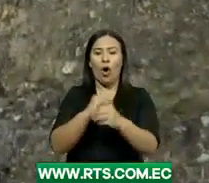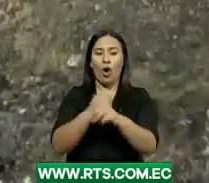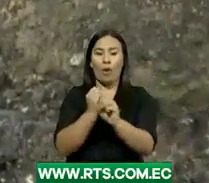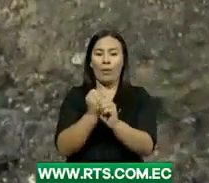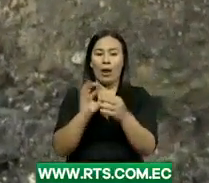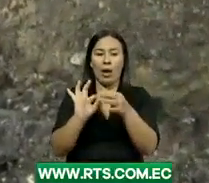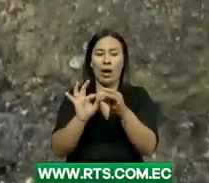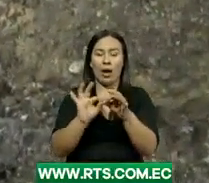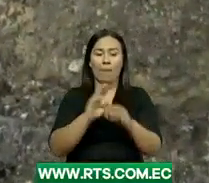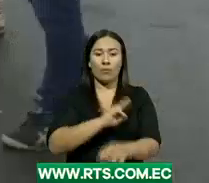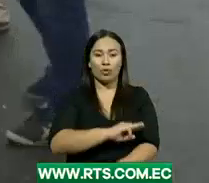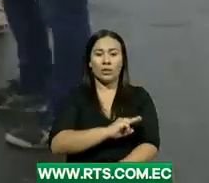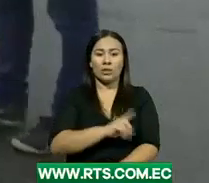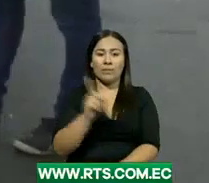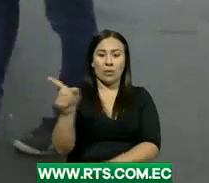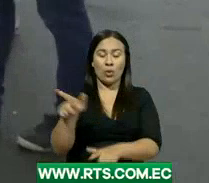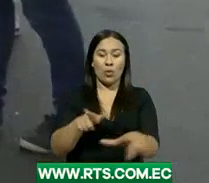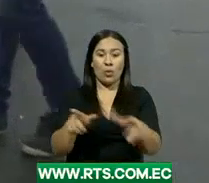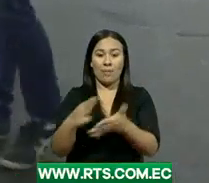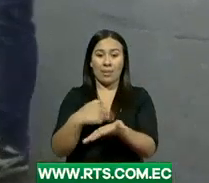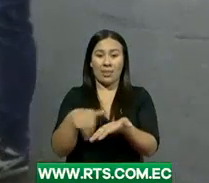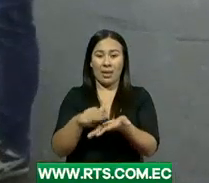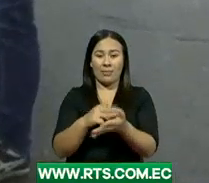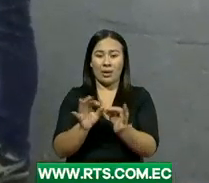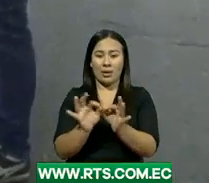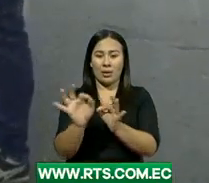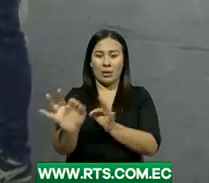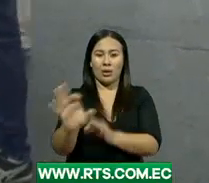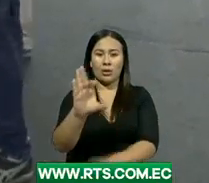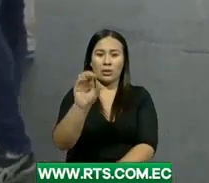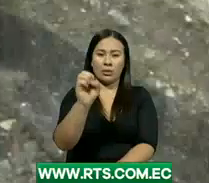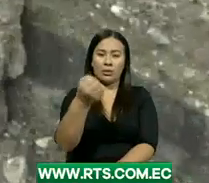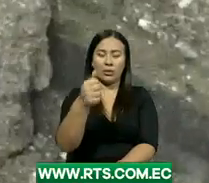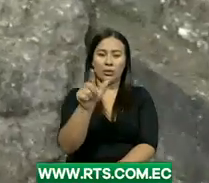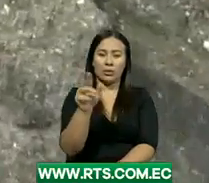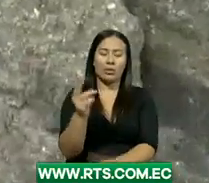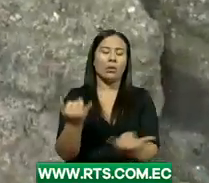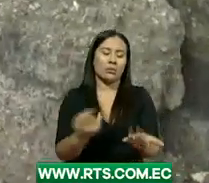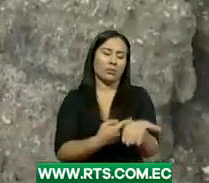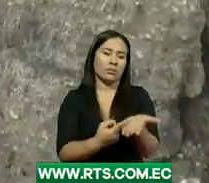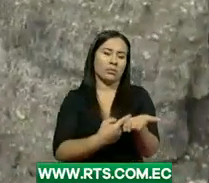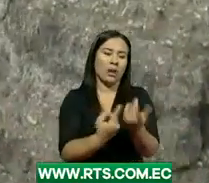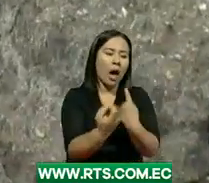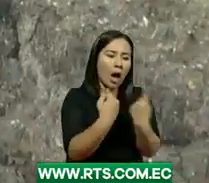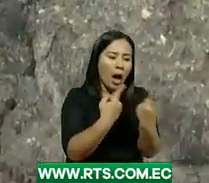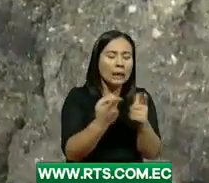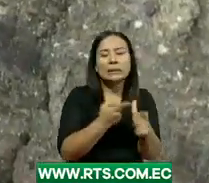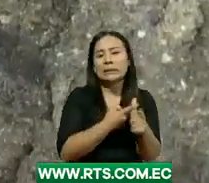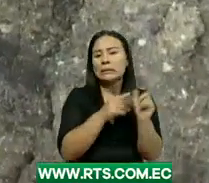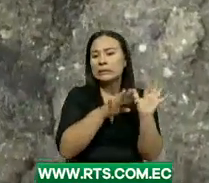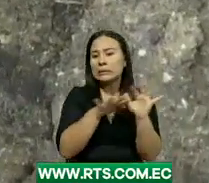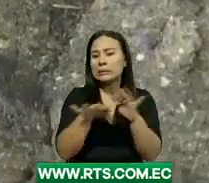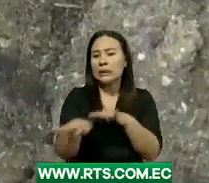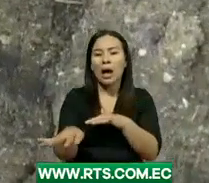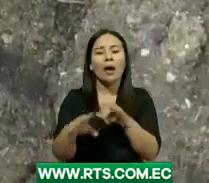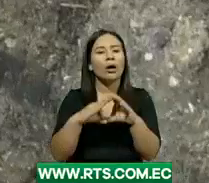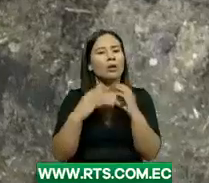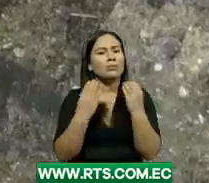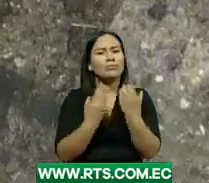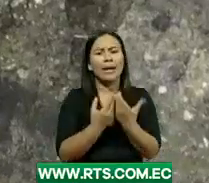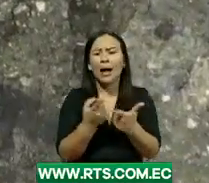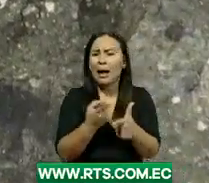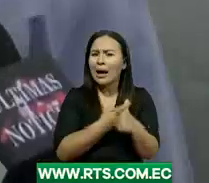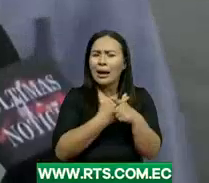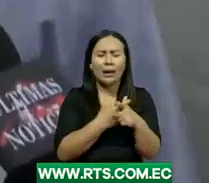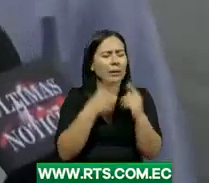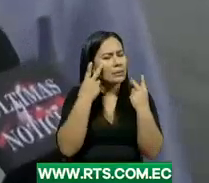Públicas del municipio de Tosagua se reunirá con el Comité de Operaciones de Emergencia para tratar el tema. Los COE se deben de activar